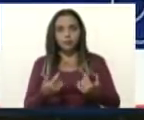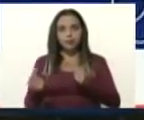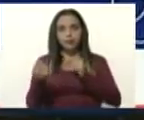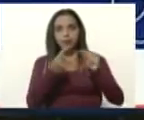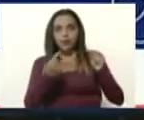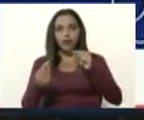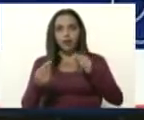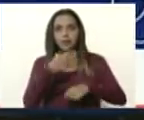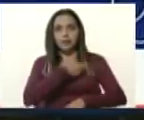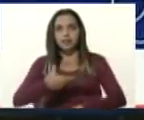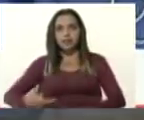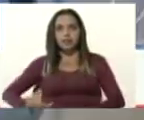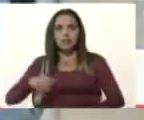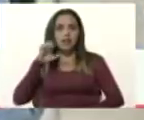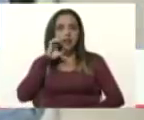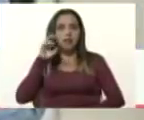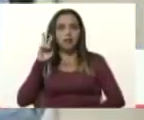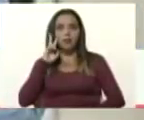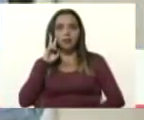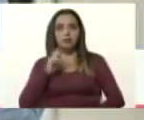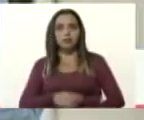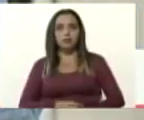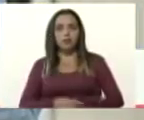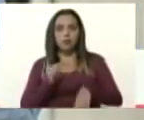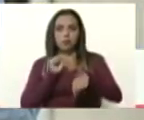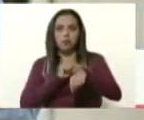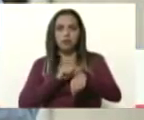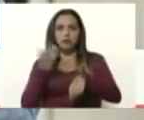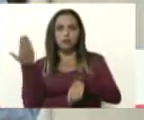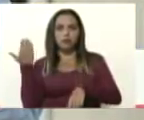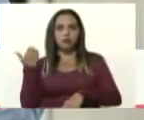evo morales ayma hace unos minutos